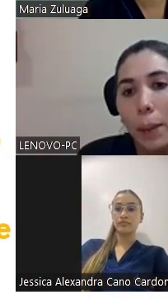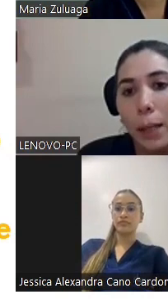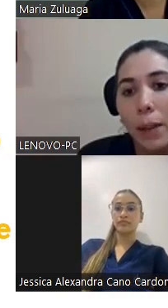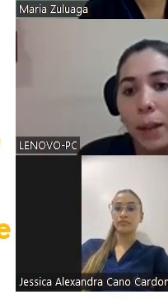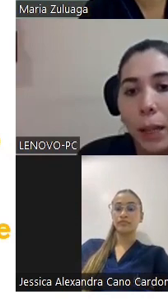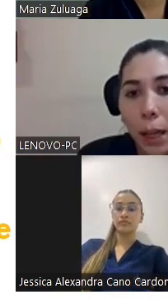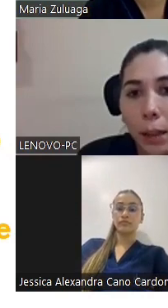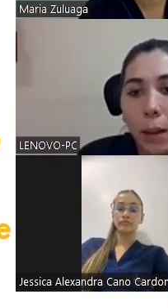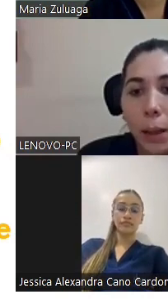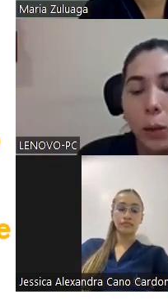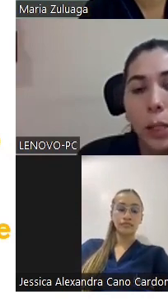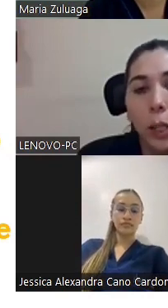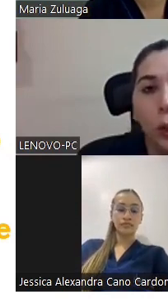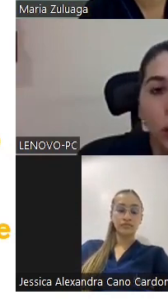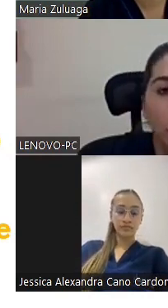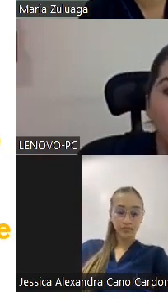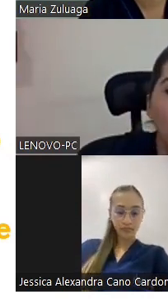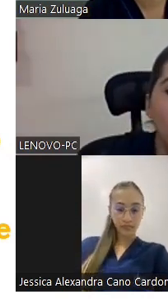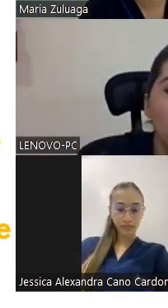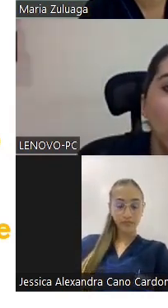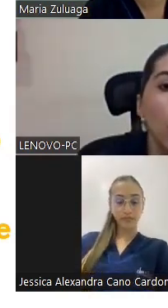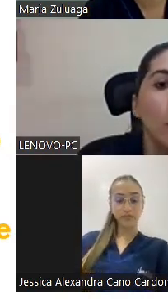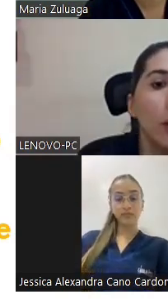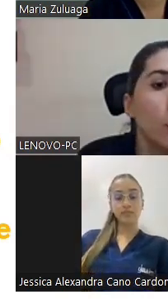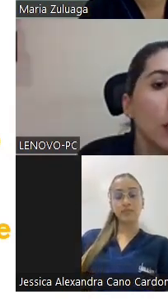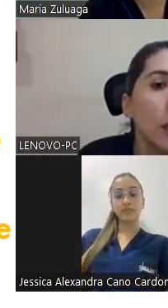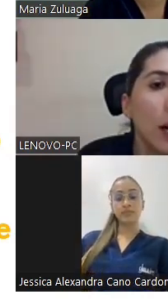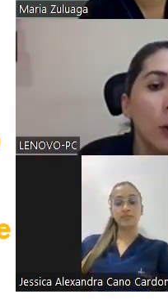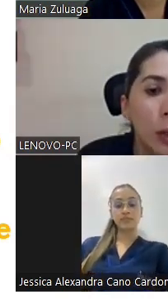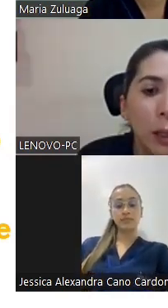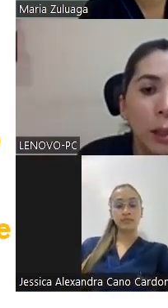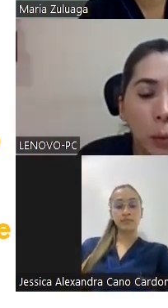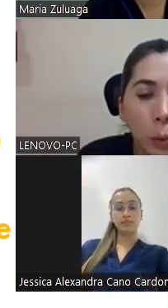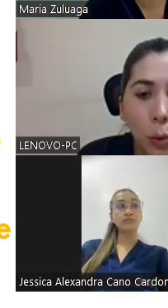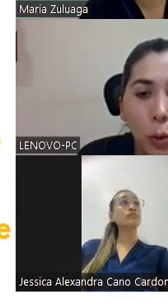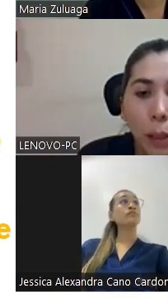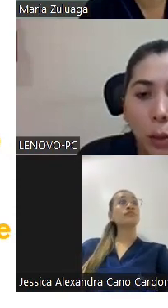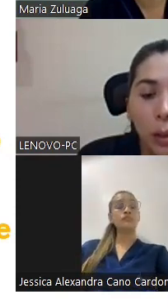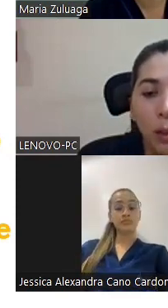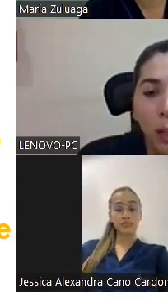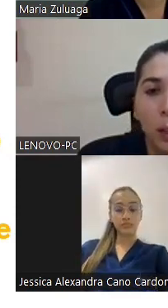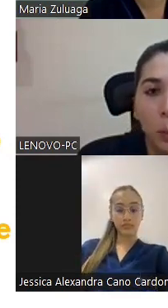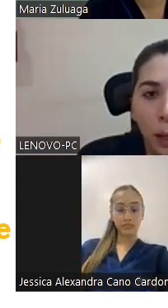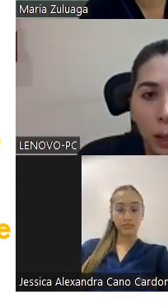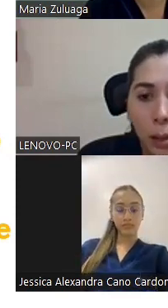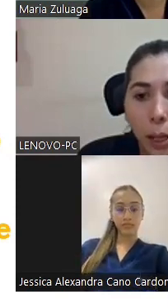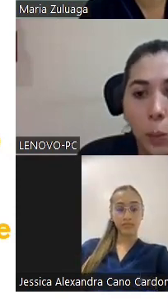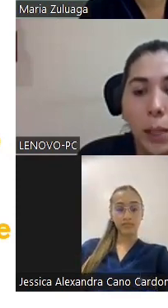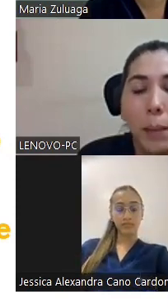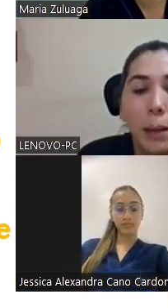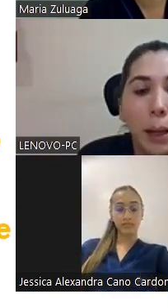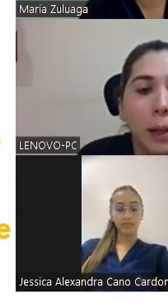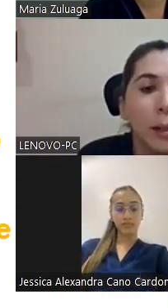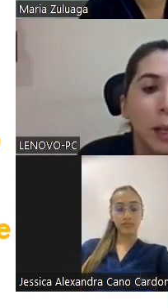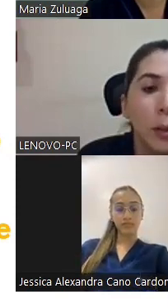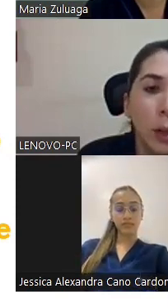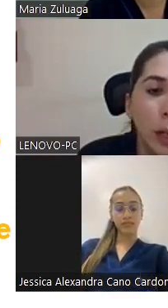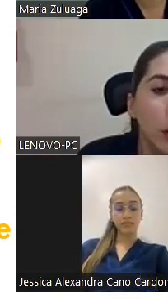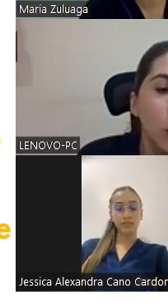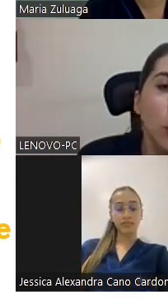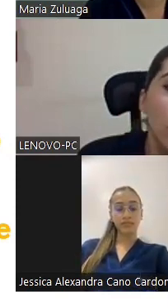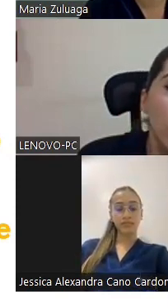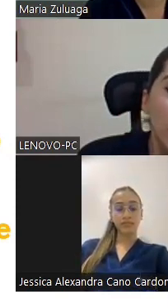la capital de Finlandia en 1964, como respuesta a constantes abusos cometidos en diferentes países, especialmente en